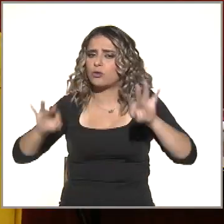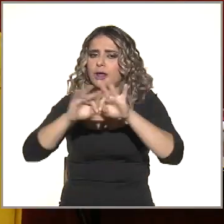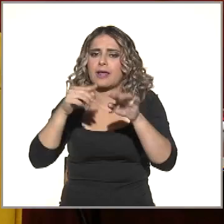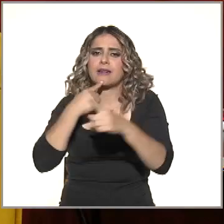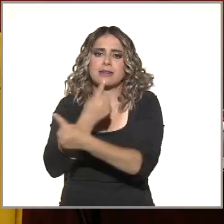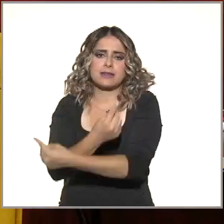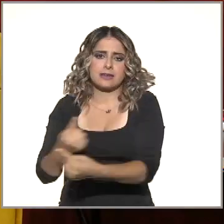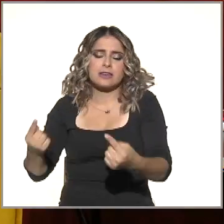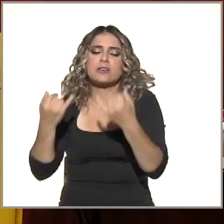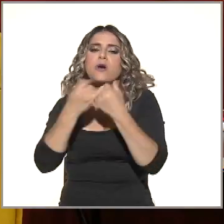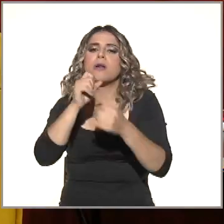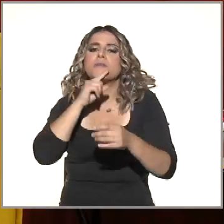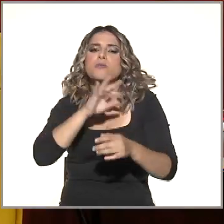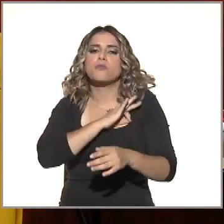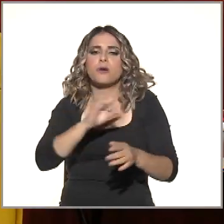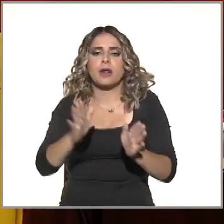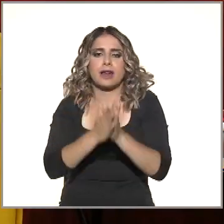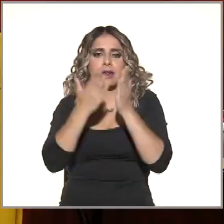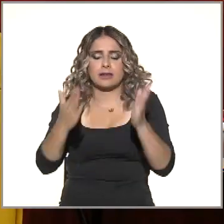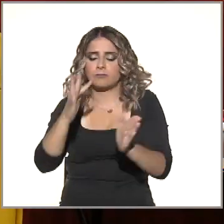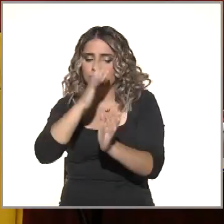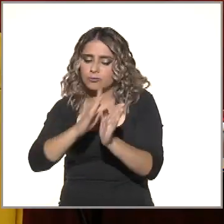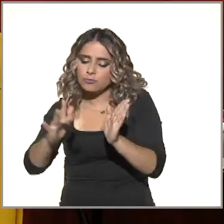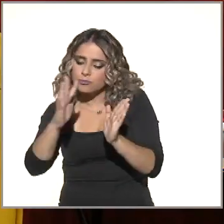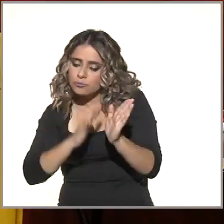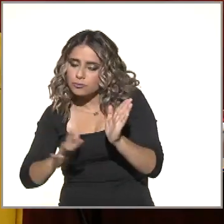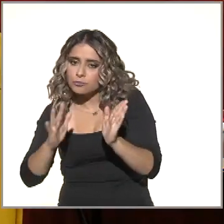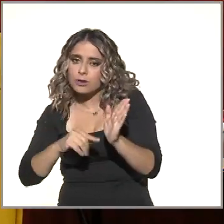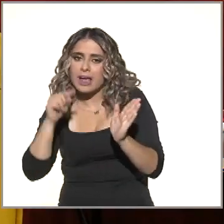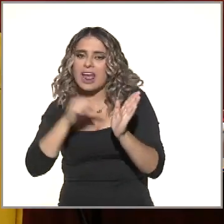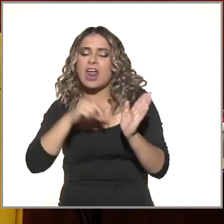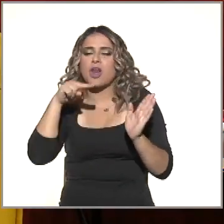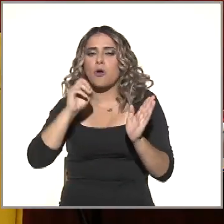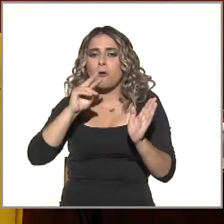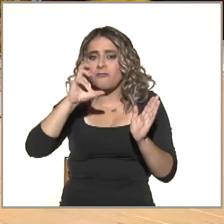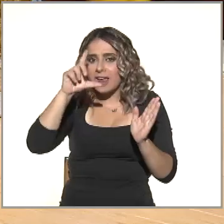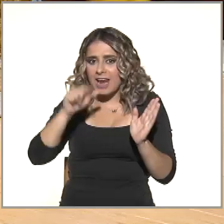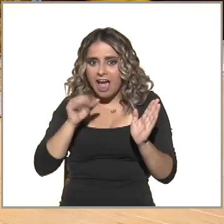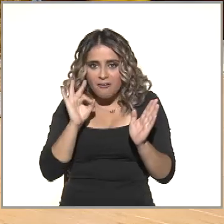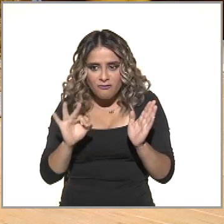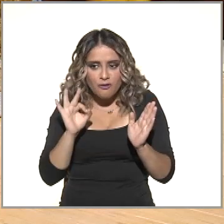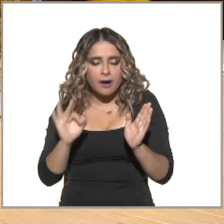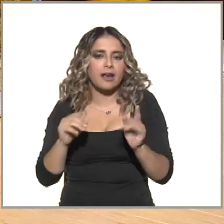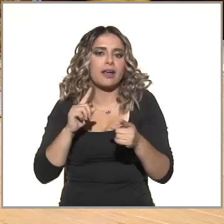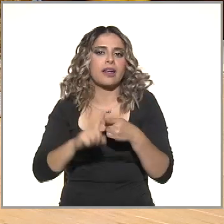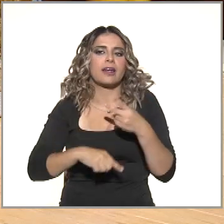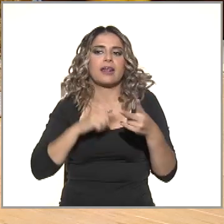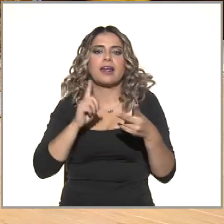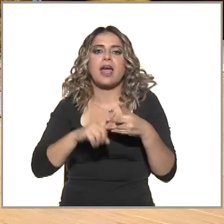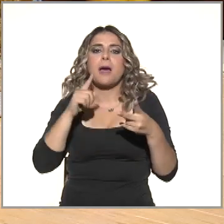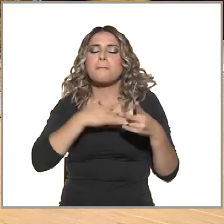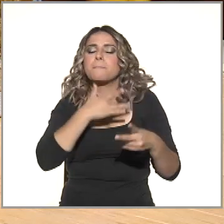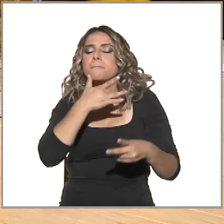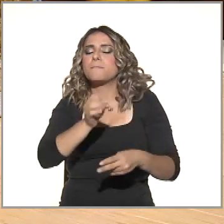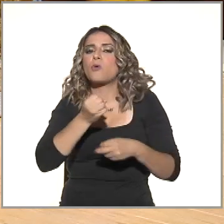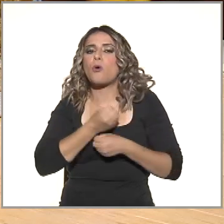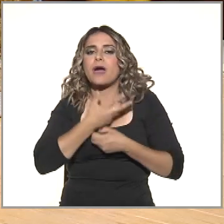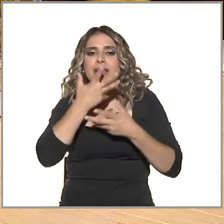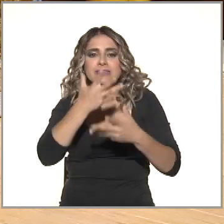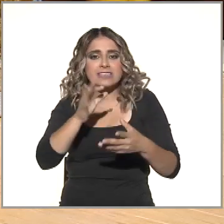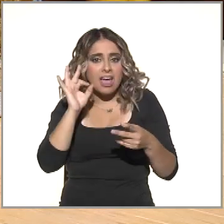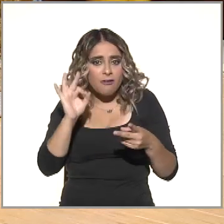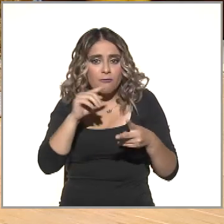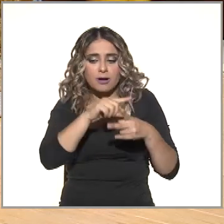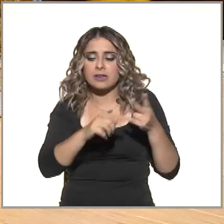la literatura. Cuando leemos una buena novela, o cuando leemos una buena poesía,